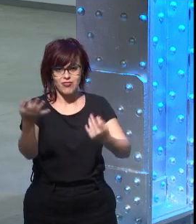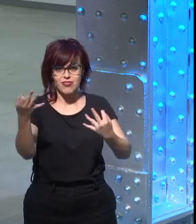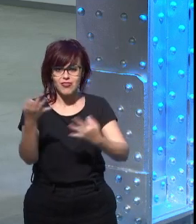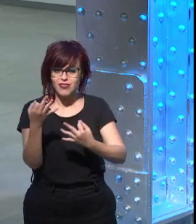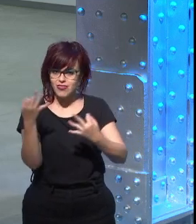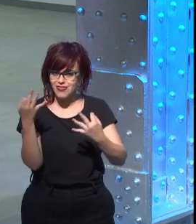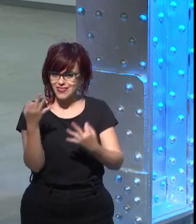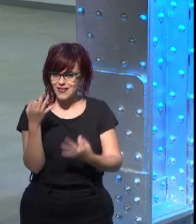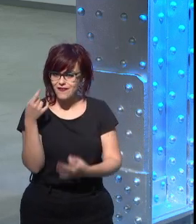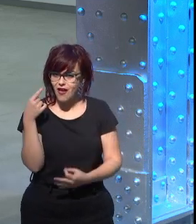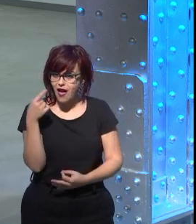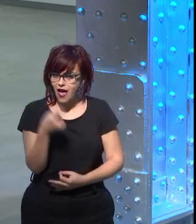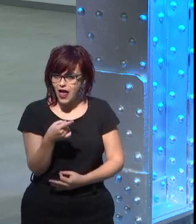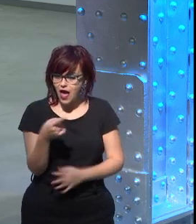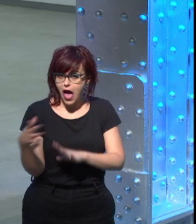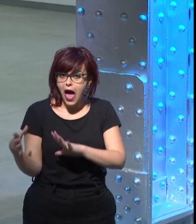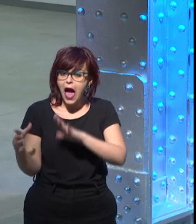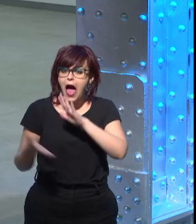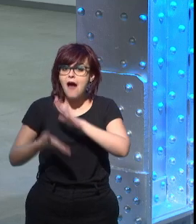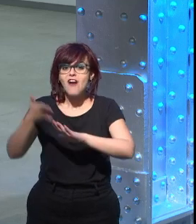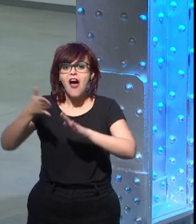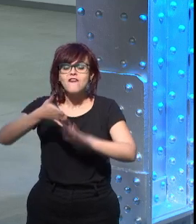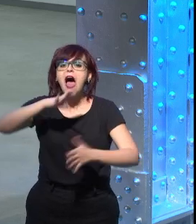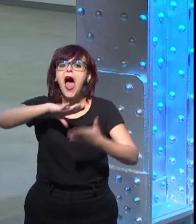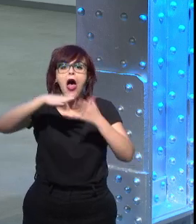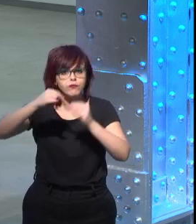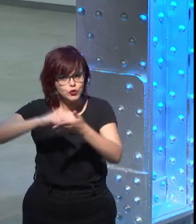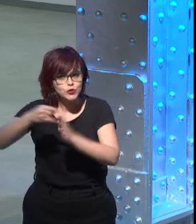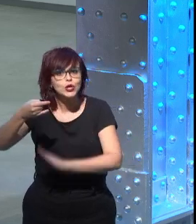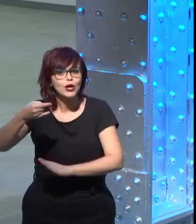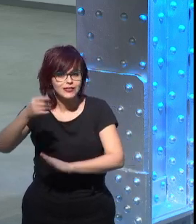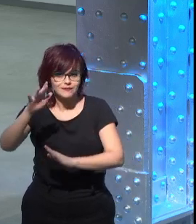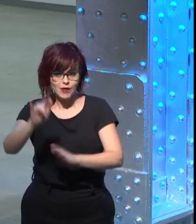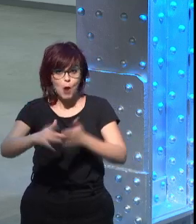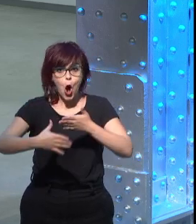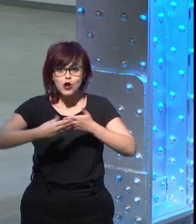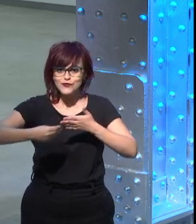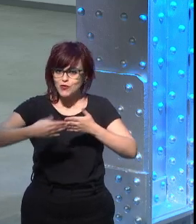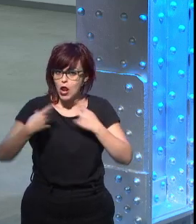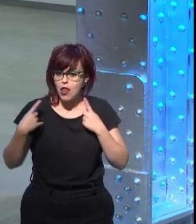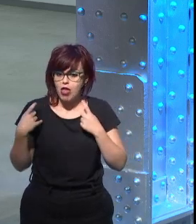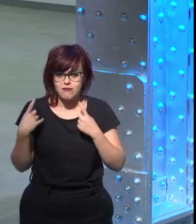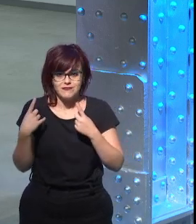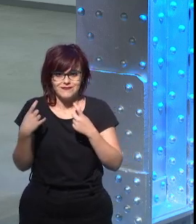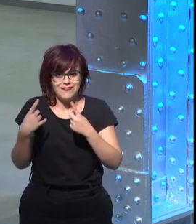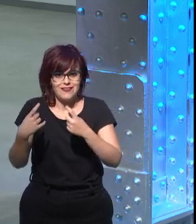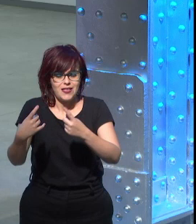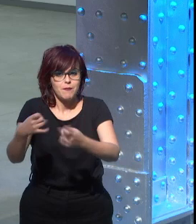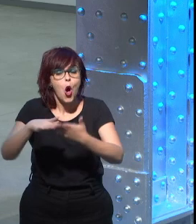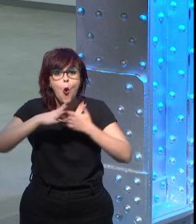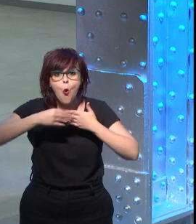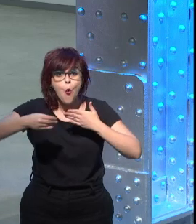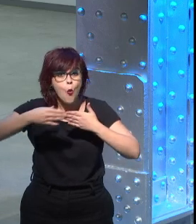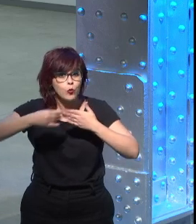el que mejor se está adaptando a las nuevas tecnologías. Es el que se ha puesto al frente del uso de